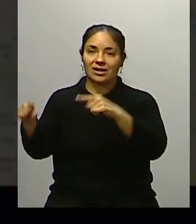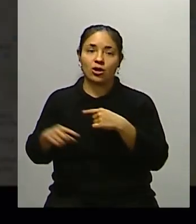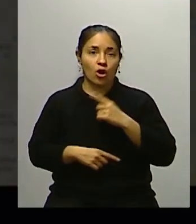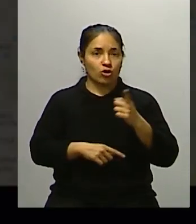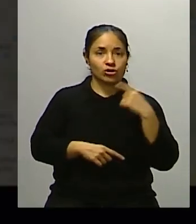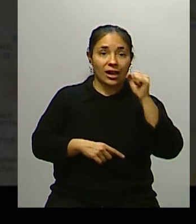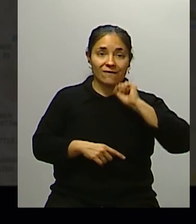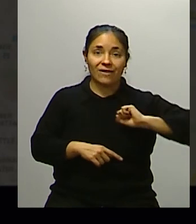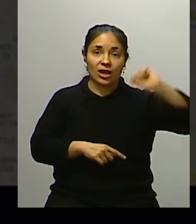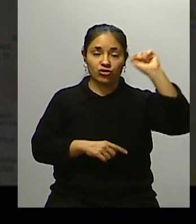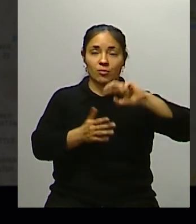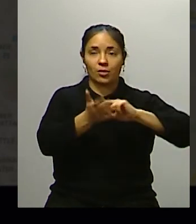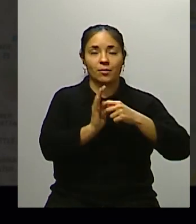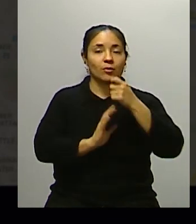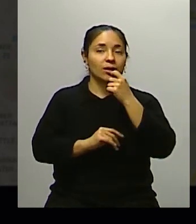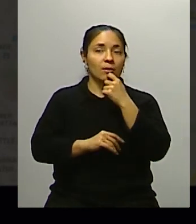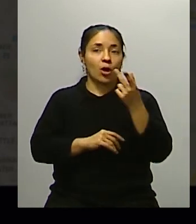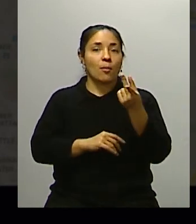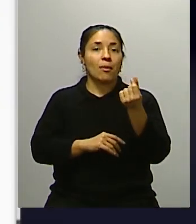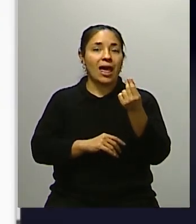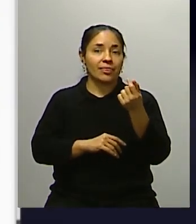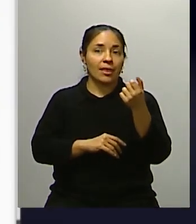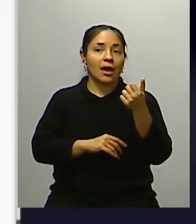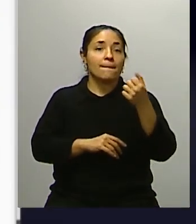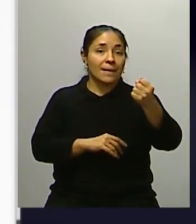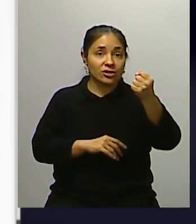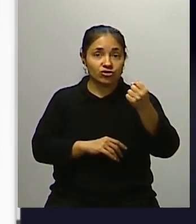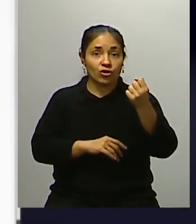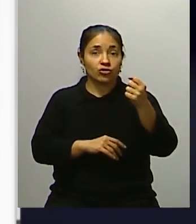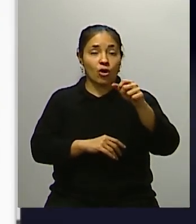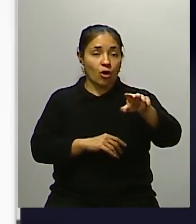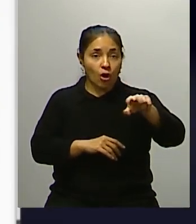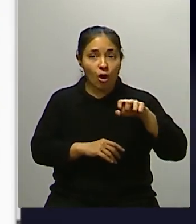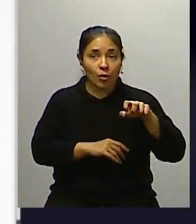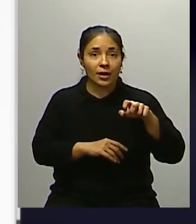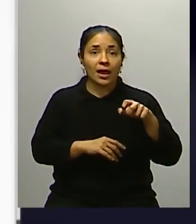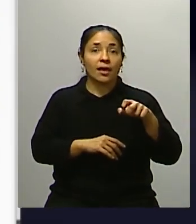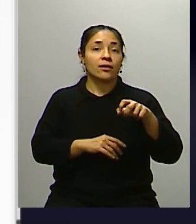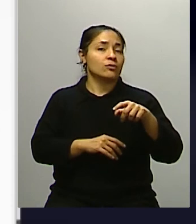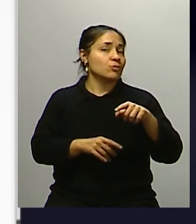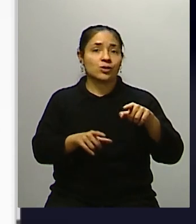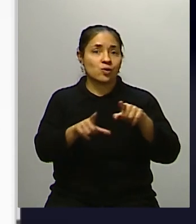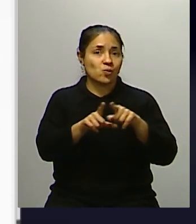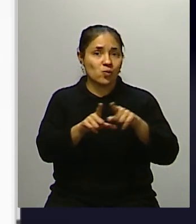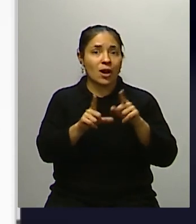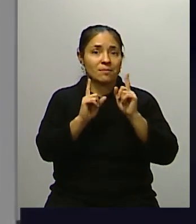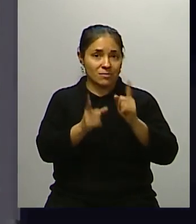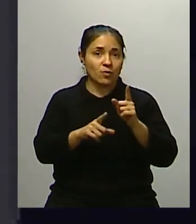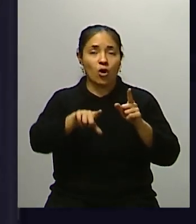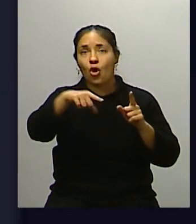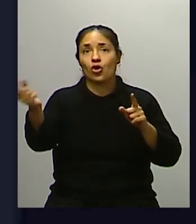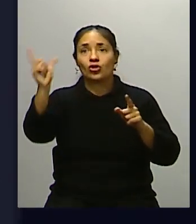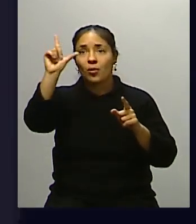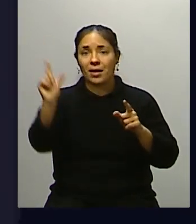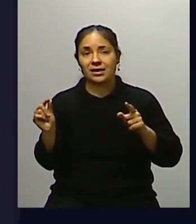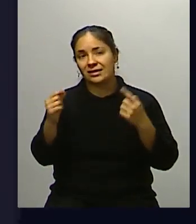el trabajador que gana ese dinero en pesos, lamentablemente no va a tener el mismo rendimiento que tendría en otro país.